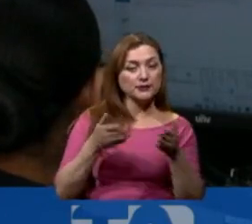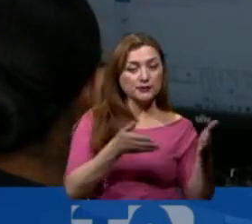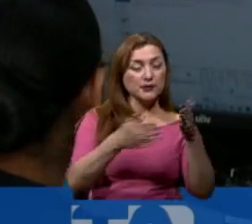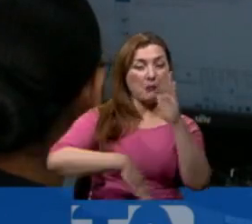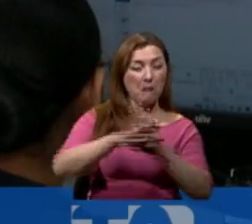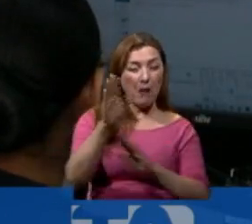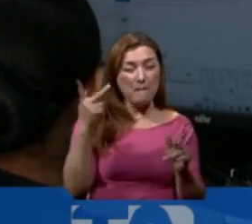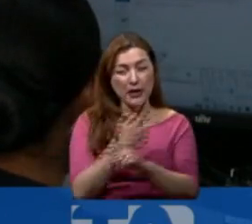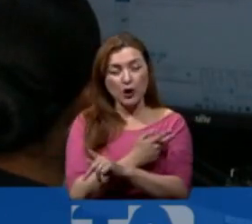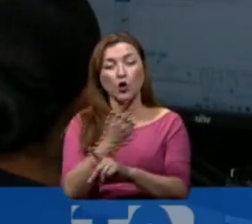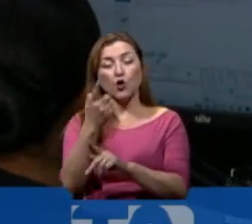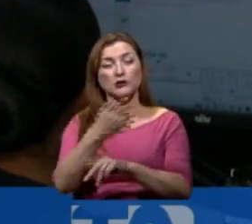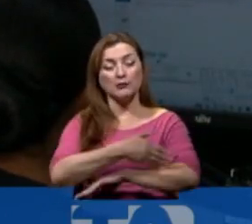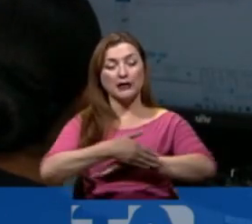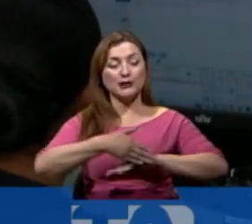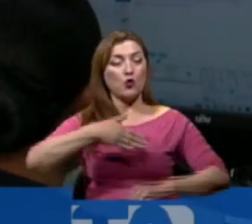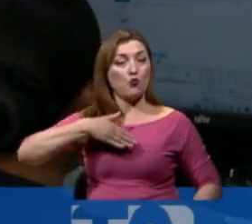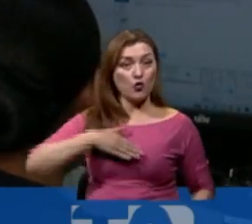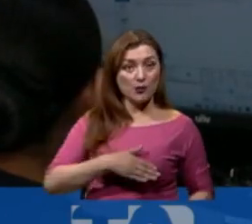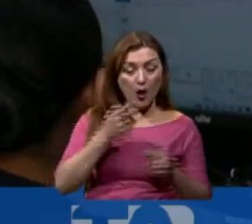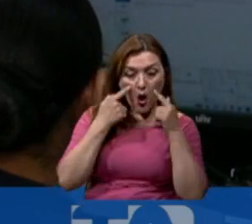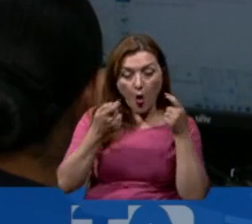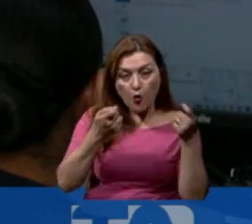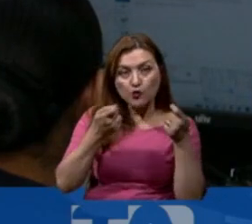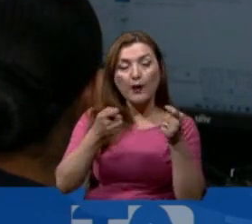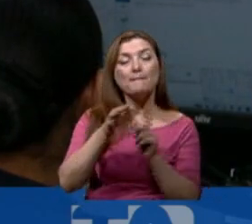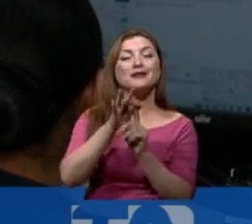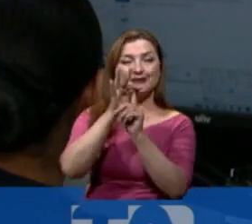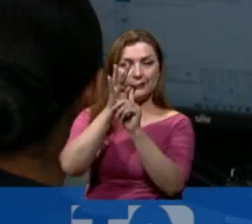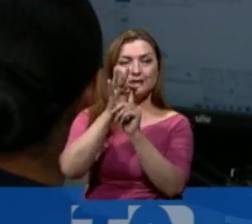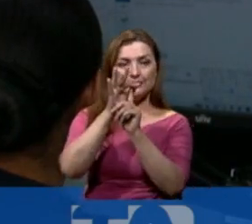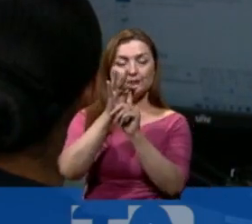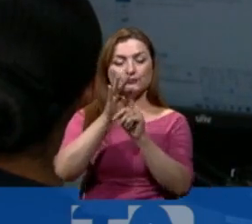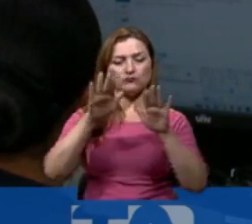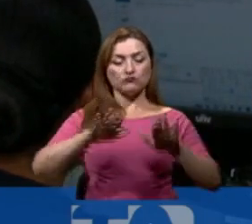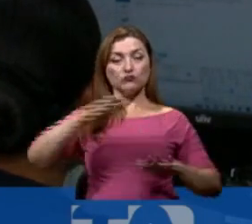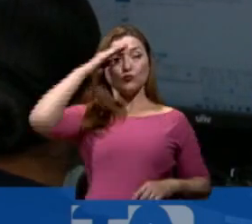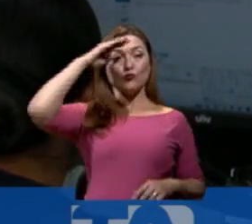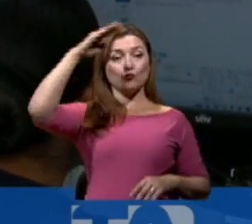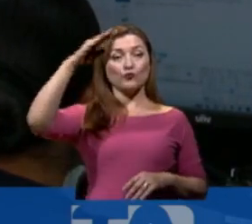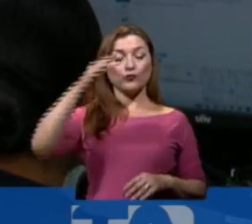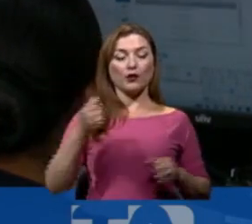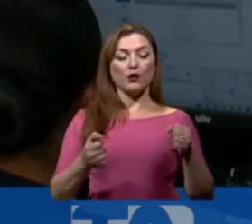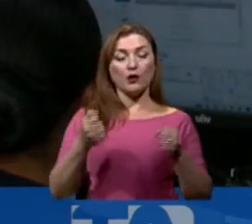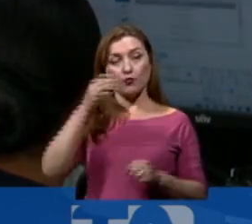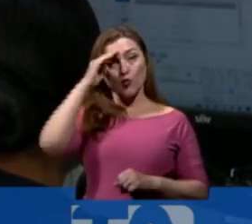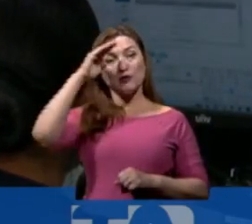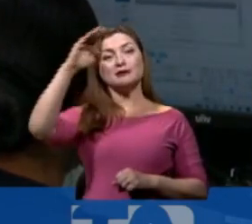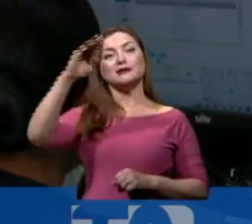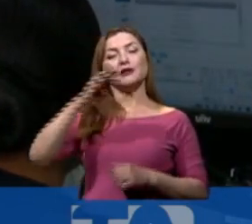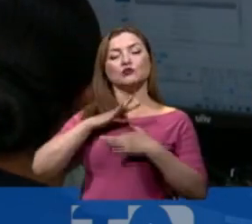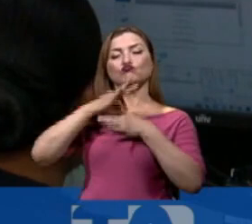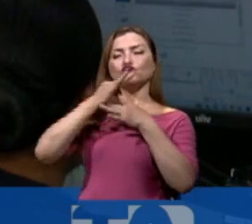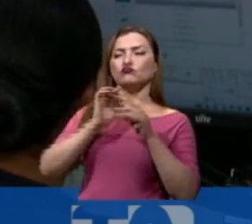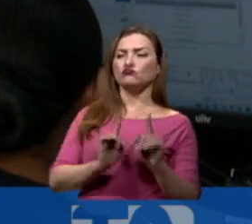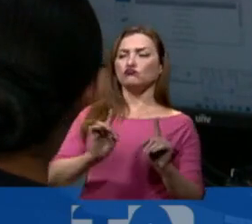más peligrosas, como la avenida Simón Bolívar. Hemos implementado un operativo especial con presencia permanente tanto de patrulleros como de agentes civiles. ¿Para